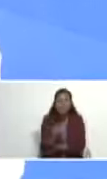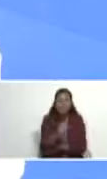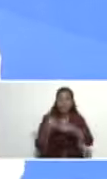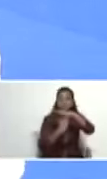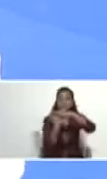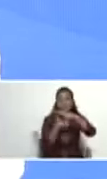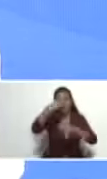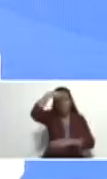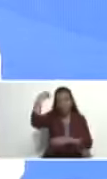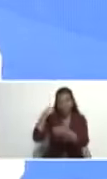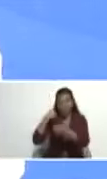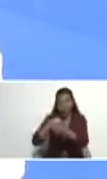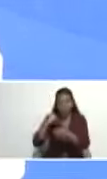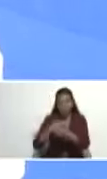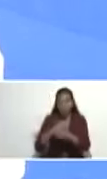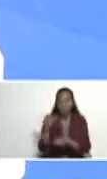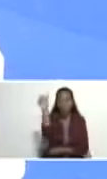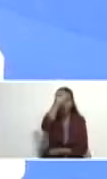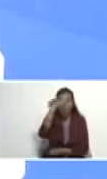bases obreras.